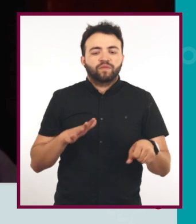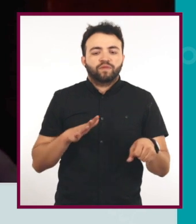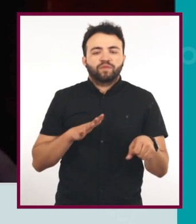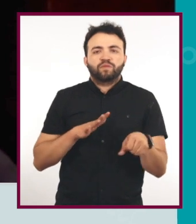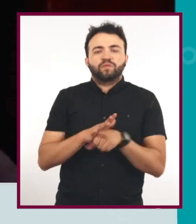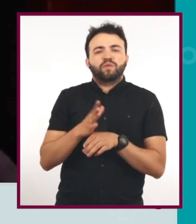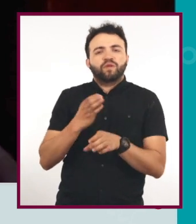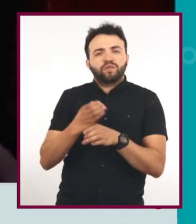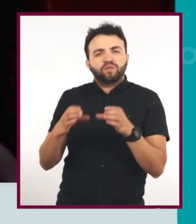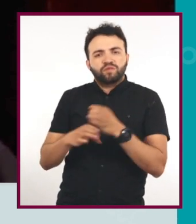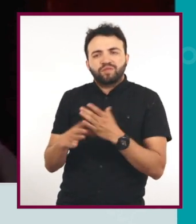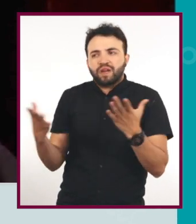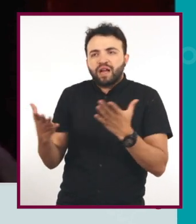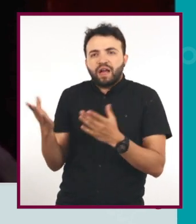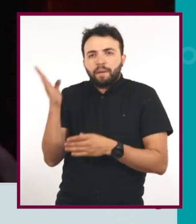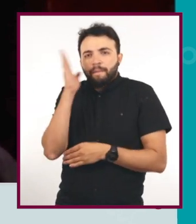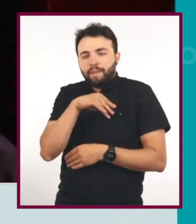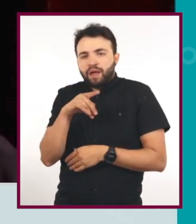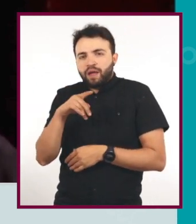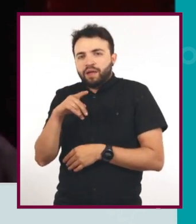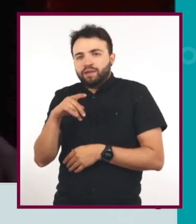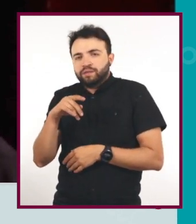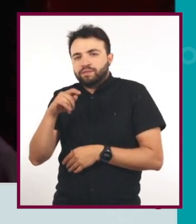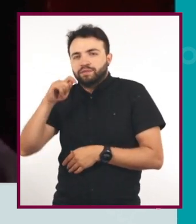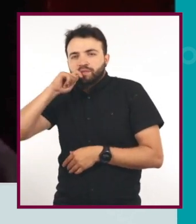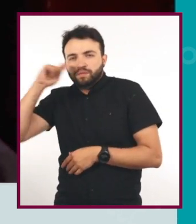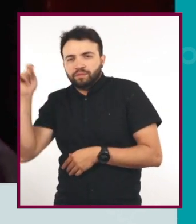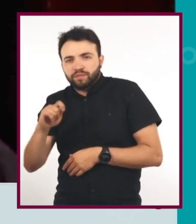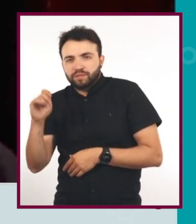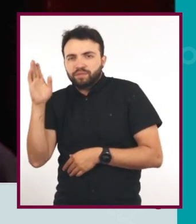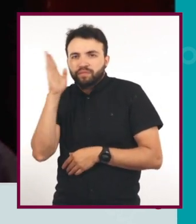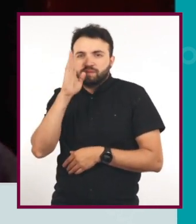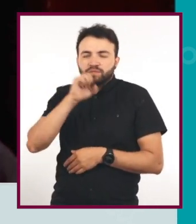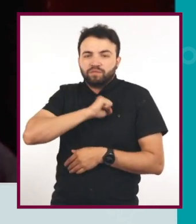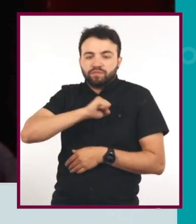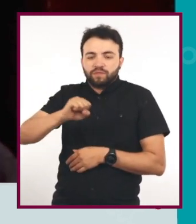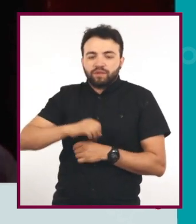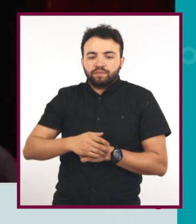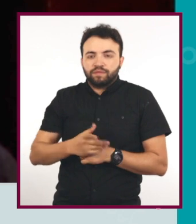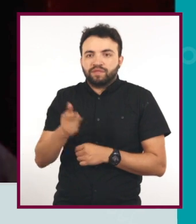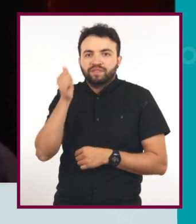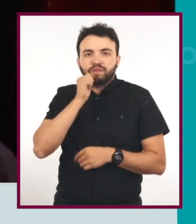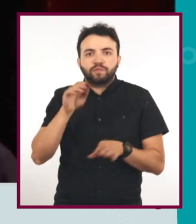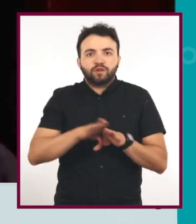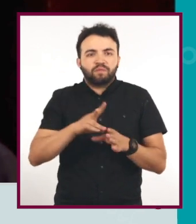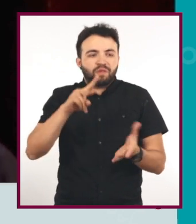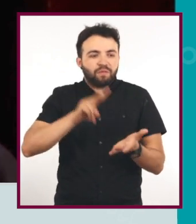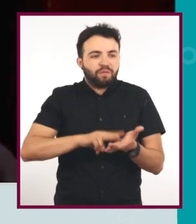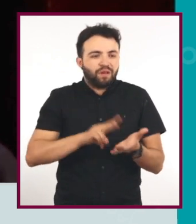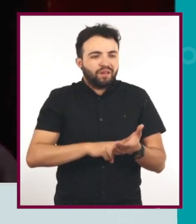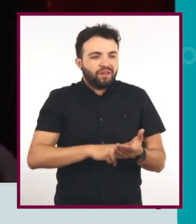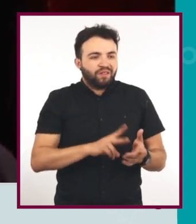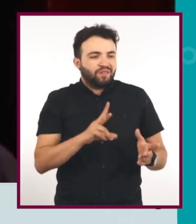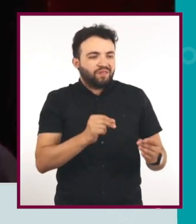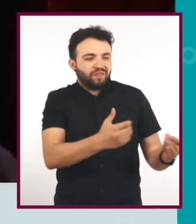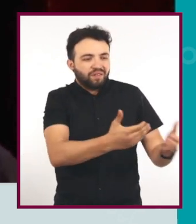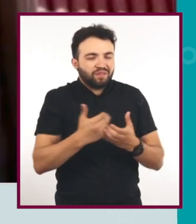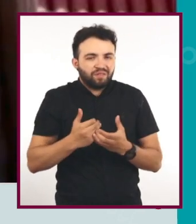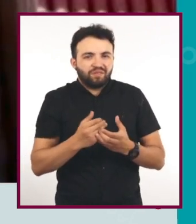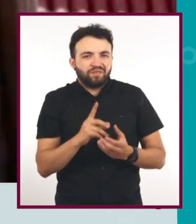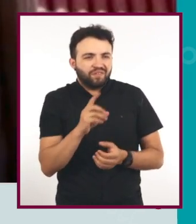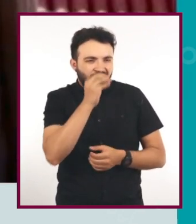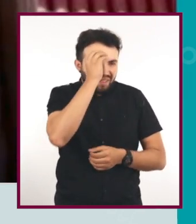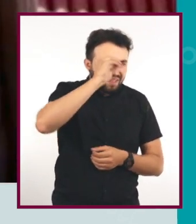Cambiarnos a su conveniencia, sacarnos algún propósito y también sacarnos de nuestros valores y nuestros propósitos, nuestras raíces y nuestras